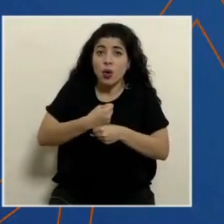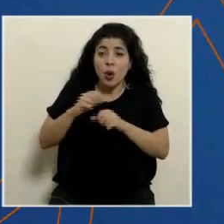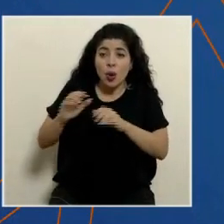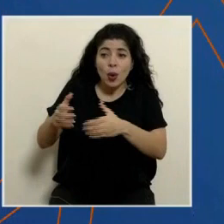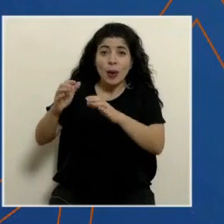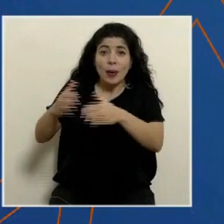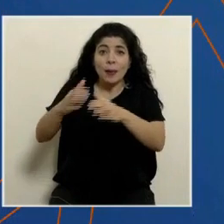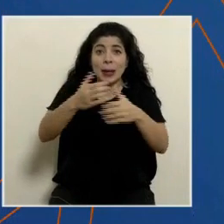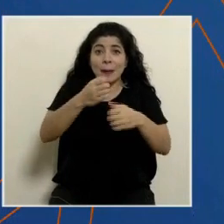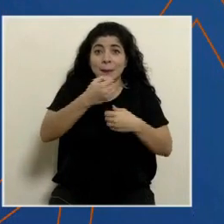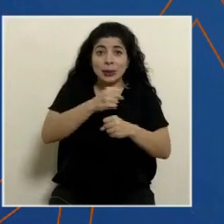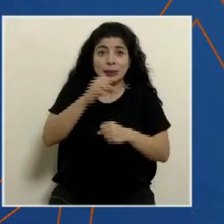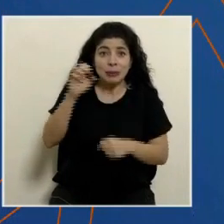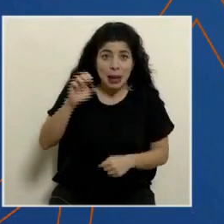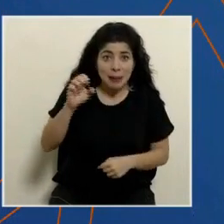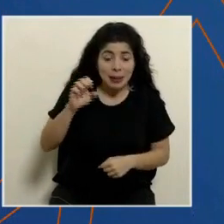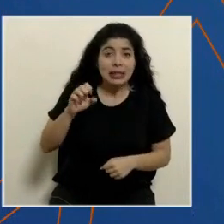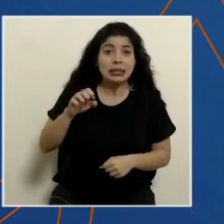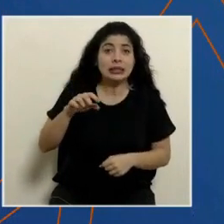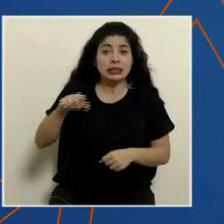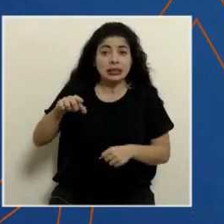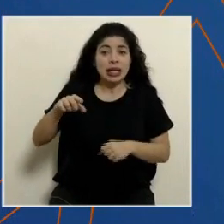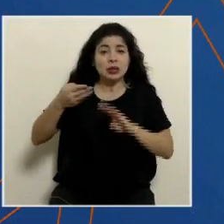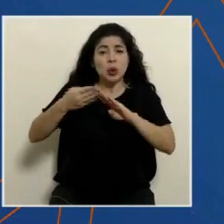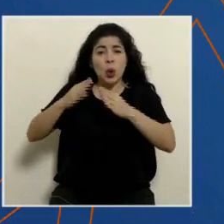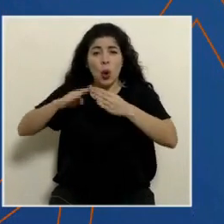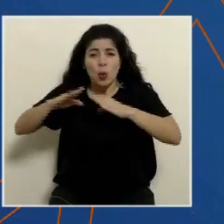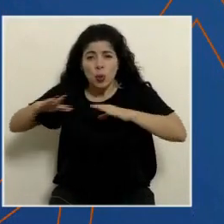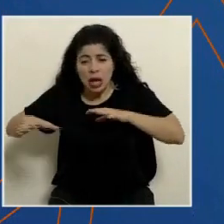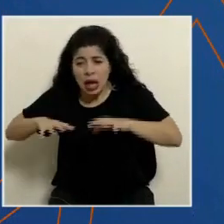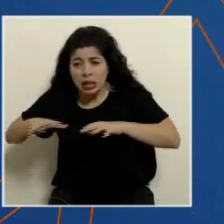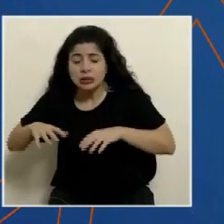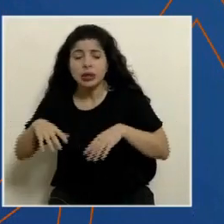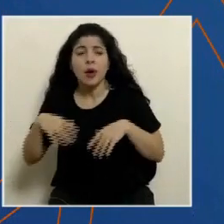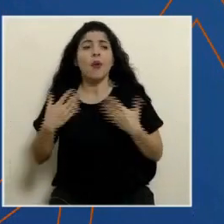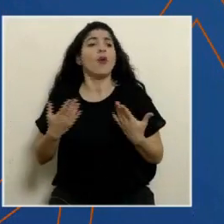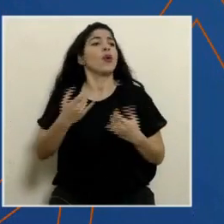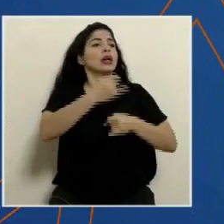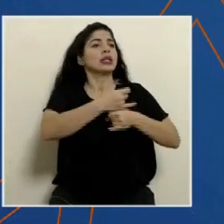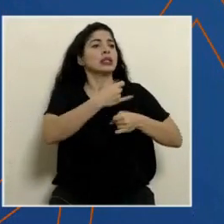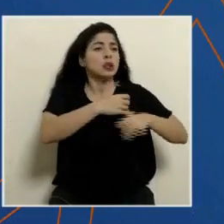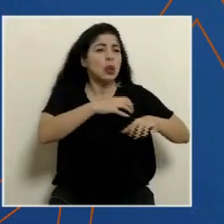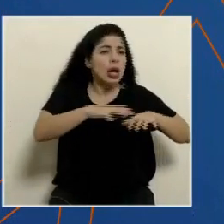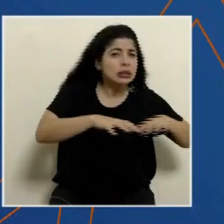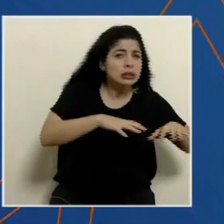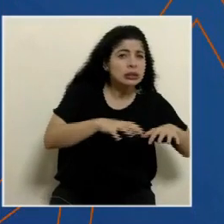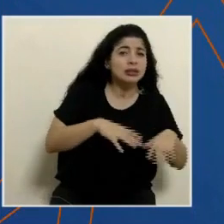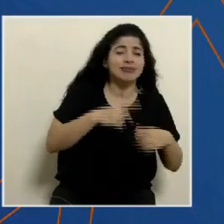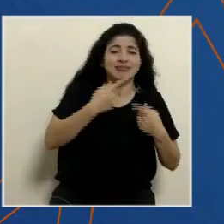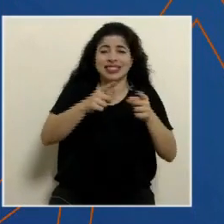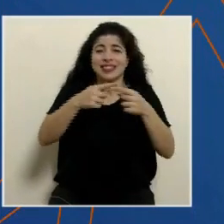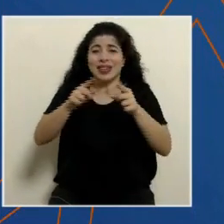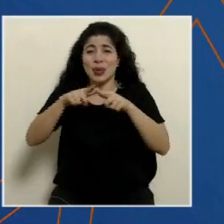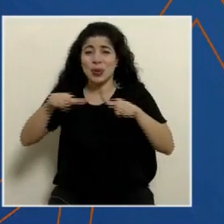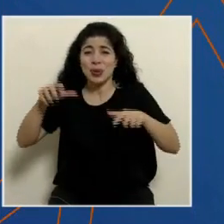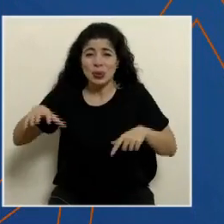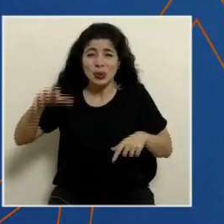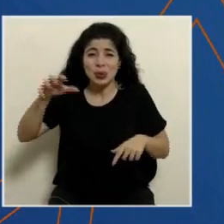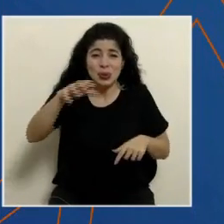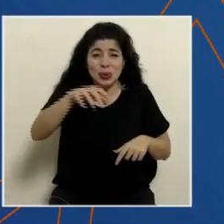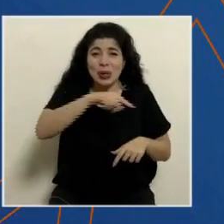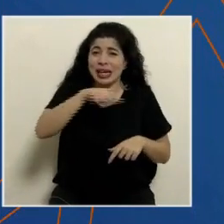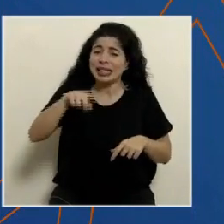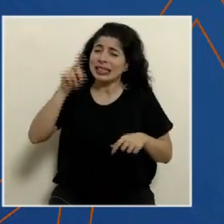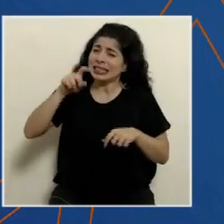comités municipales de emergencia en las acciones comunitarias, en las acciones institucionales en los diferentes territorios